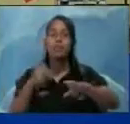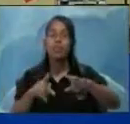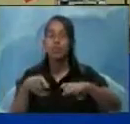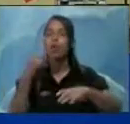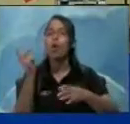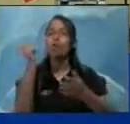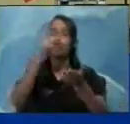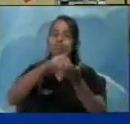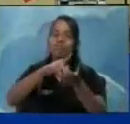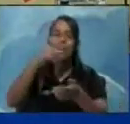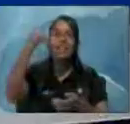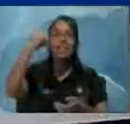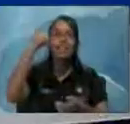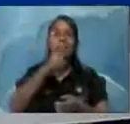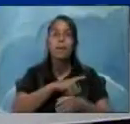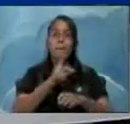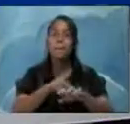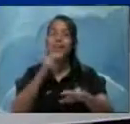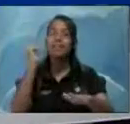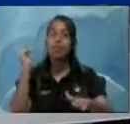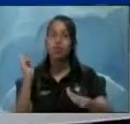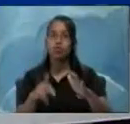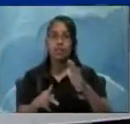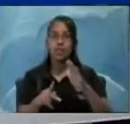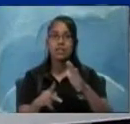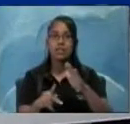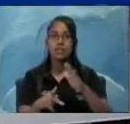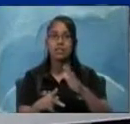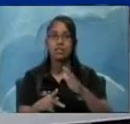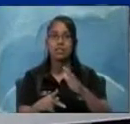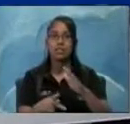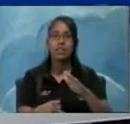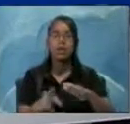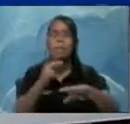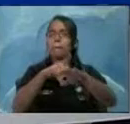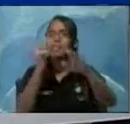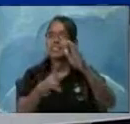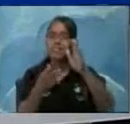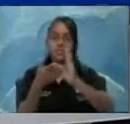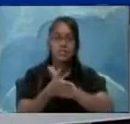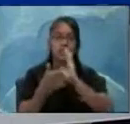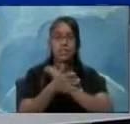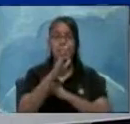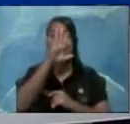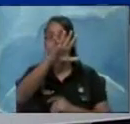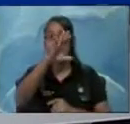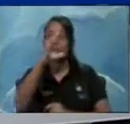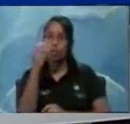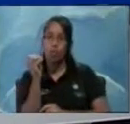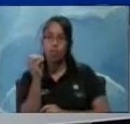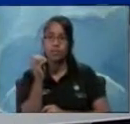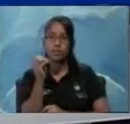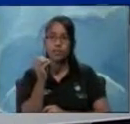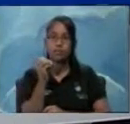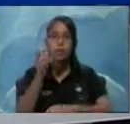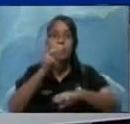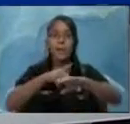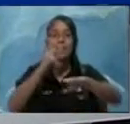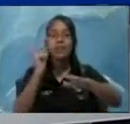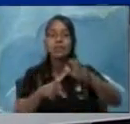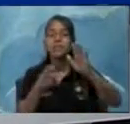cuando llegó el día de Pentecostés Pentecostés significa 50 Oiga bien